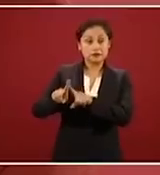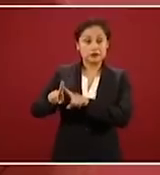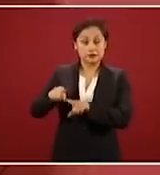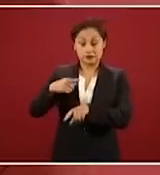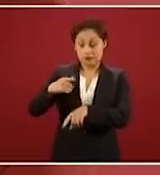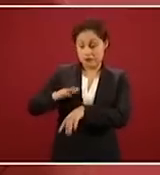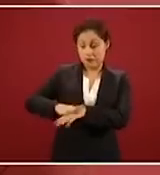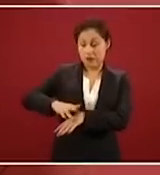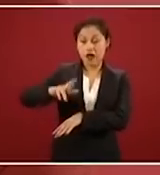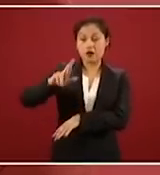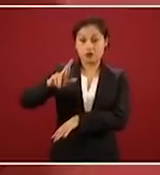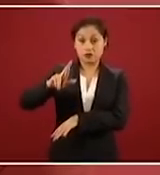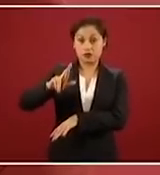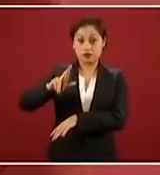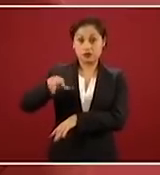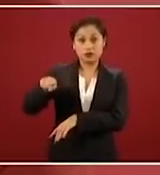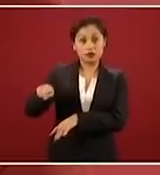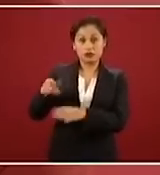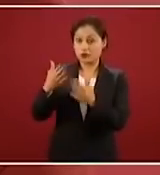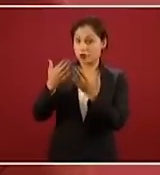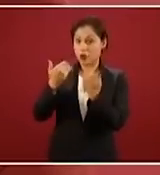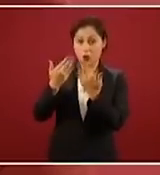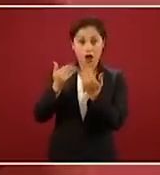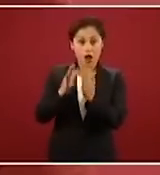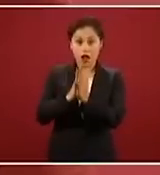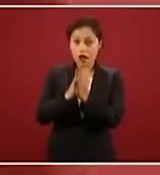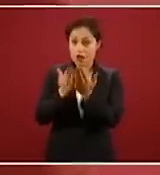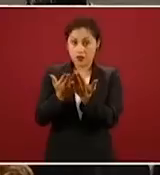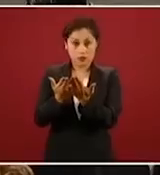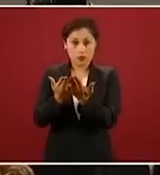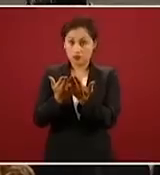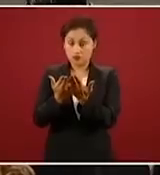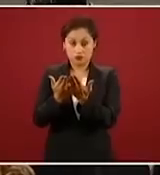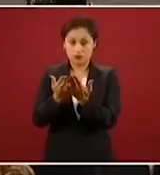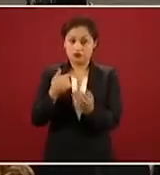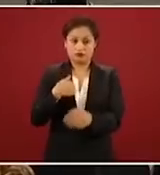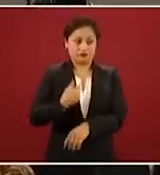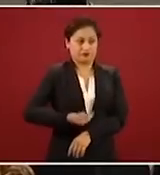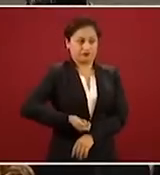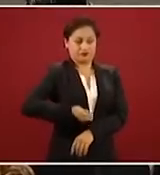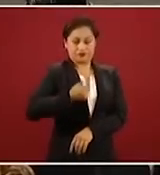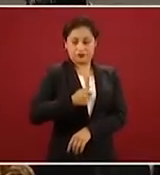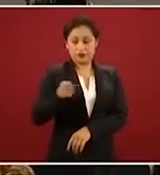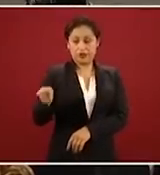no tenían estos libros. En aquellos tiempos